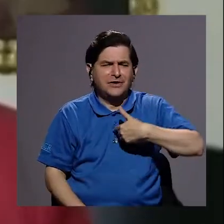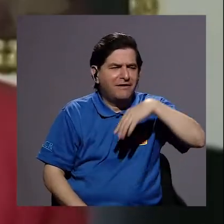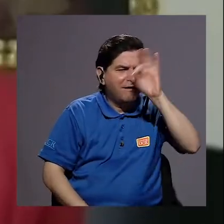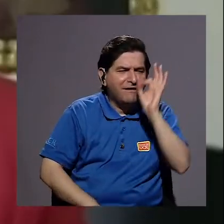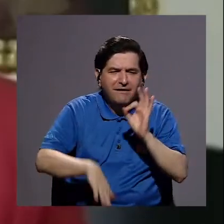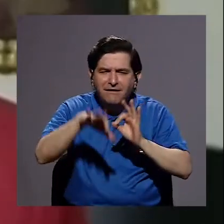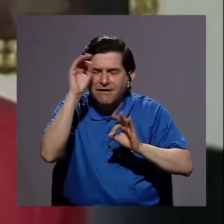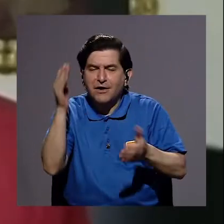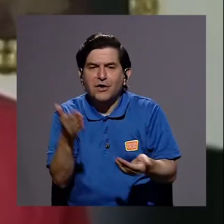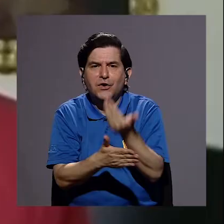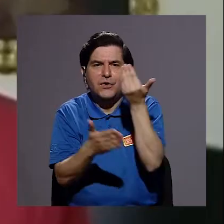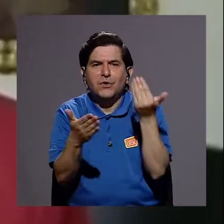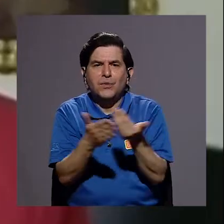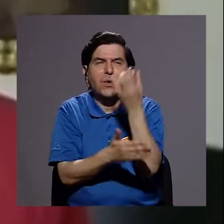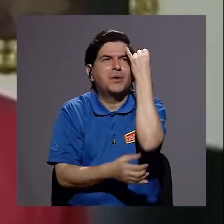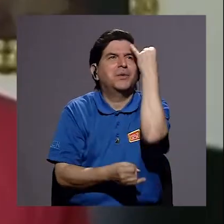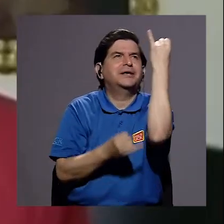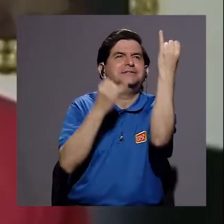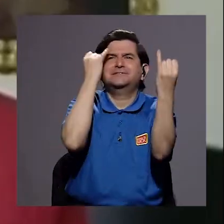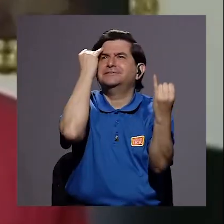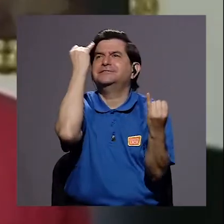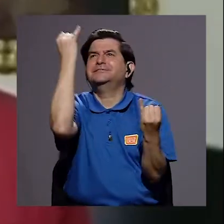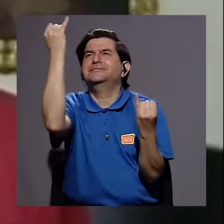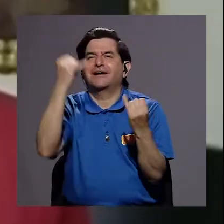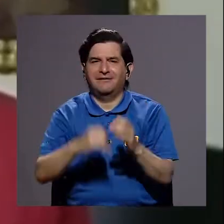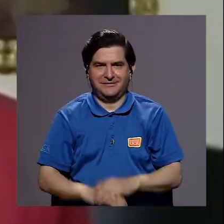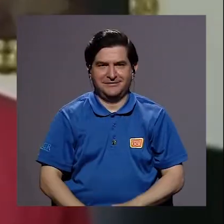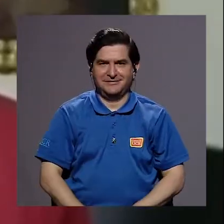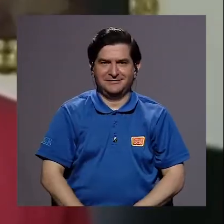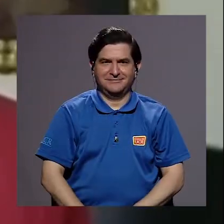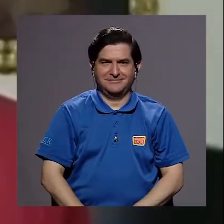encanta descubrir nuevas ideas.